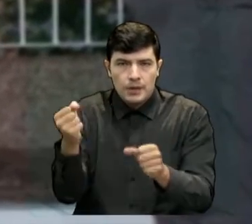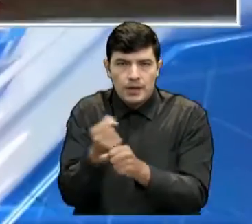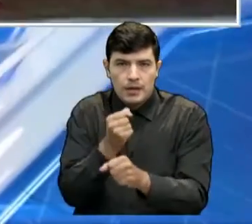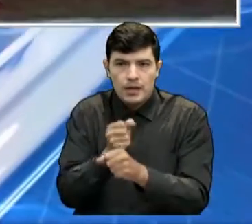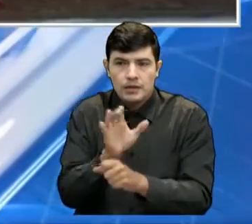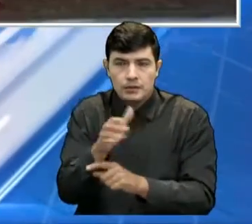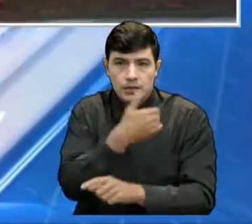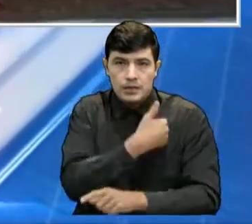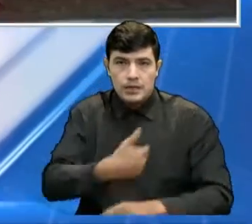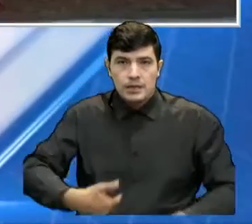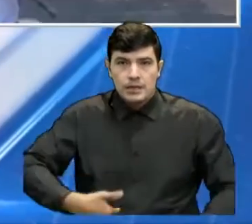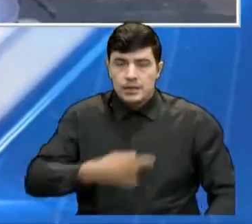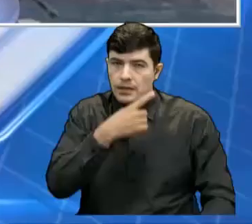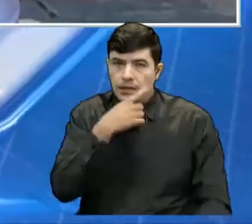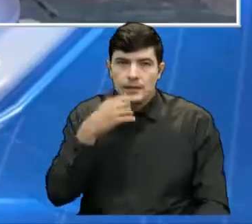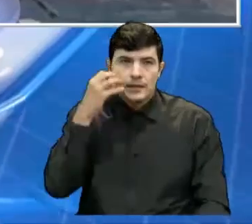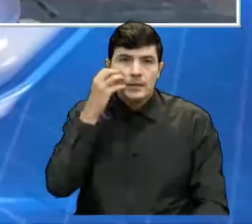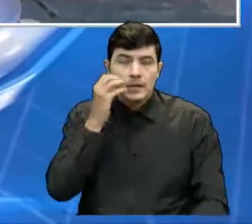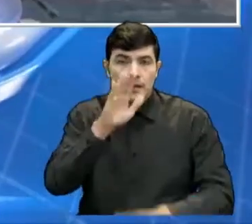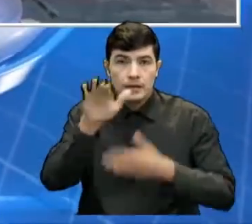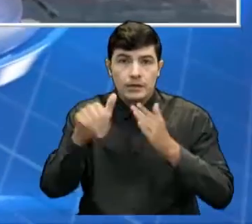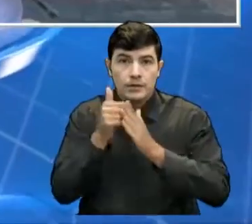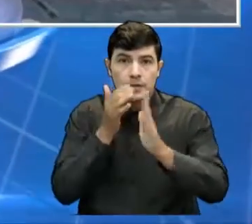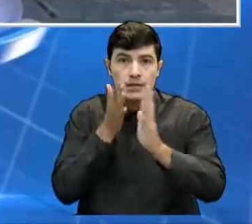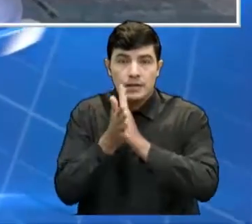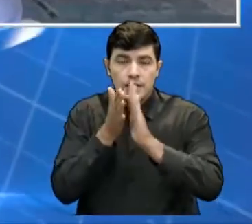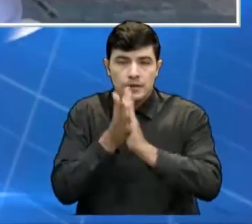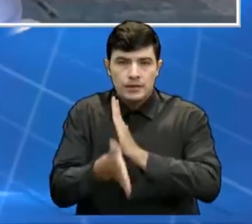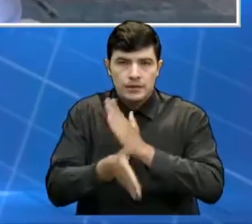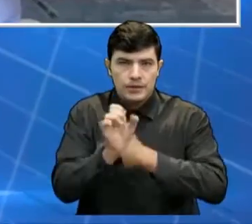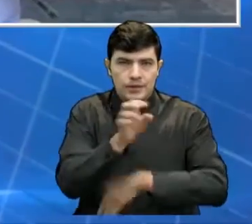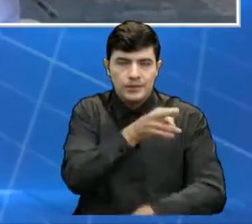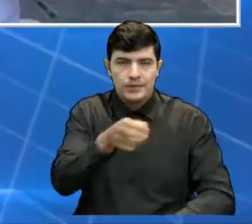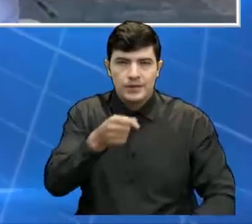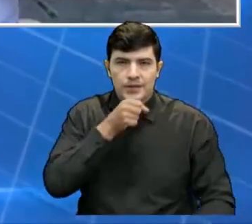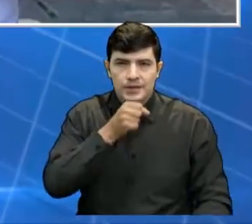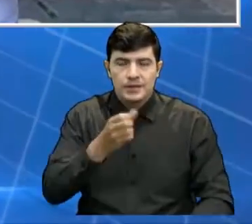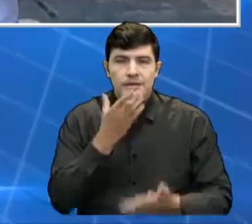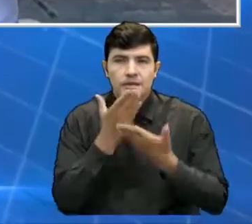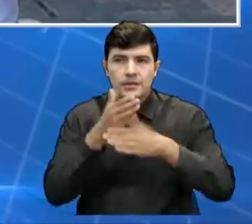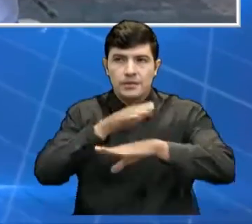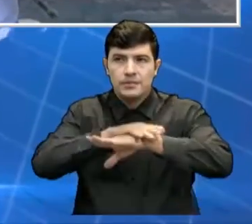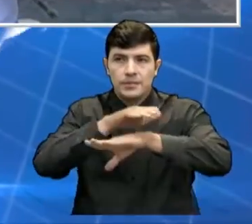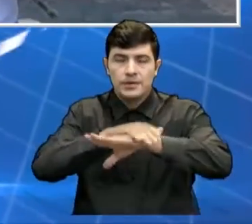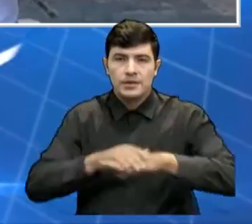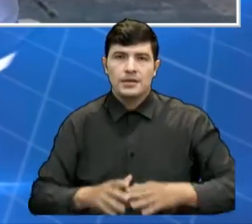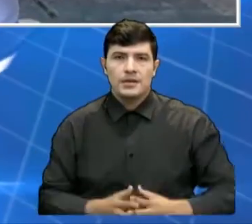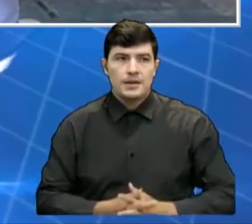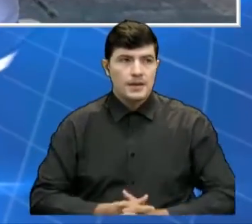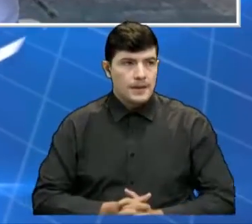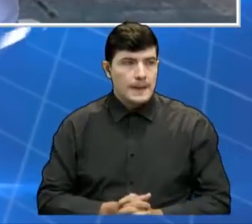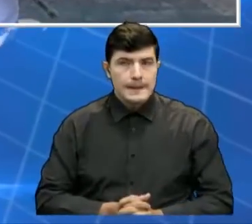del presidente de la República. Esta es la información que yo les registro hasta esta hora desde nuestra ciudad. Ángela Jaimes, estamos informando.